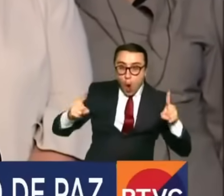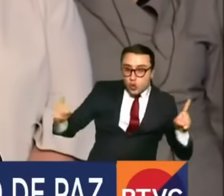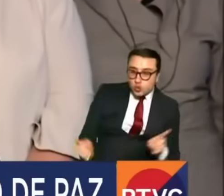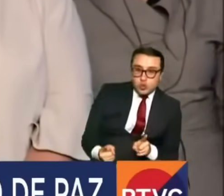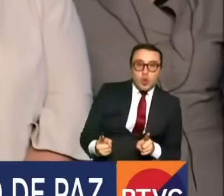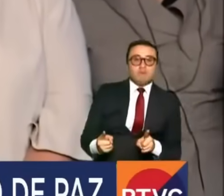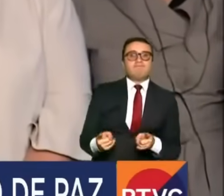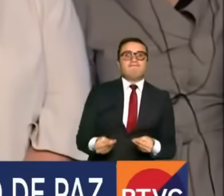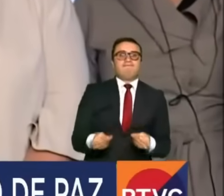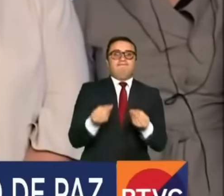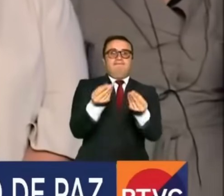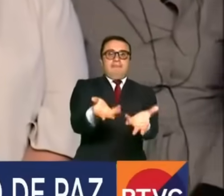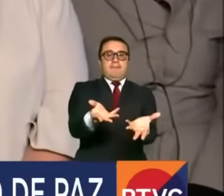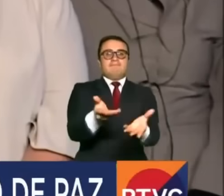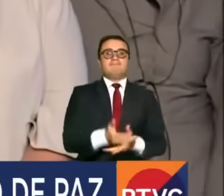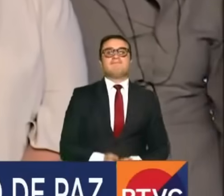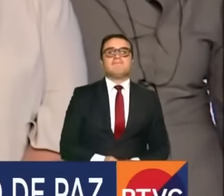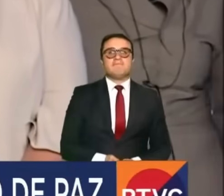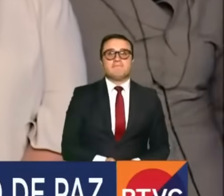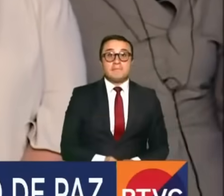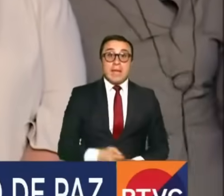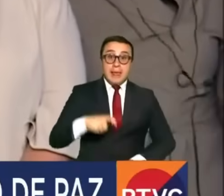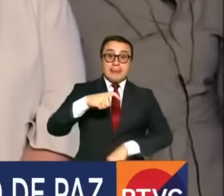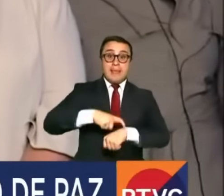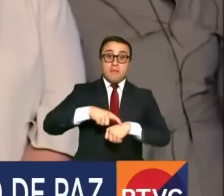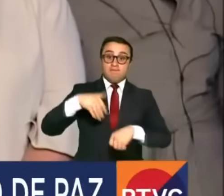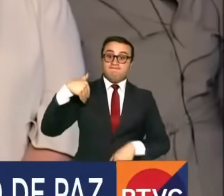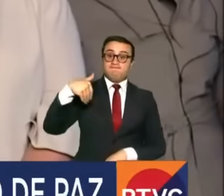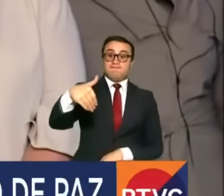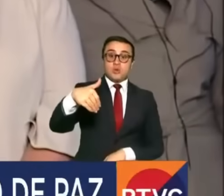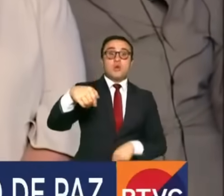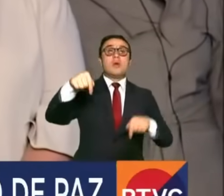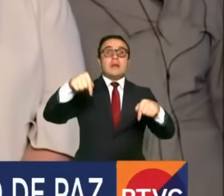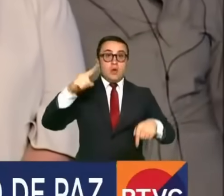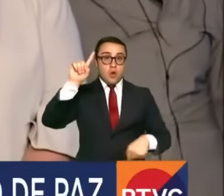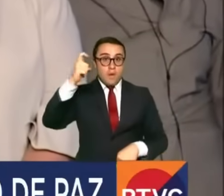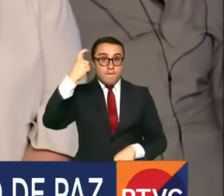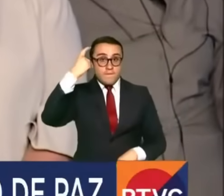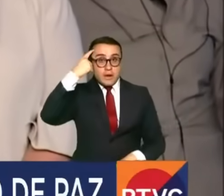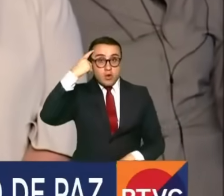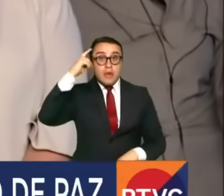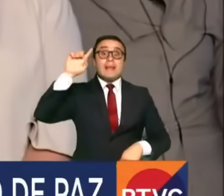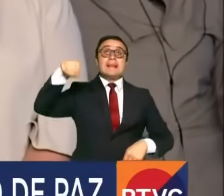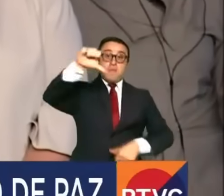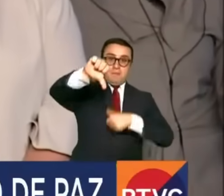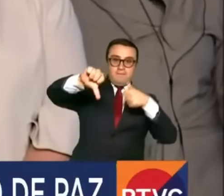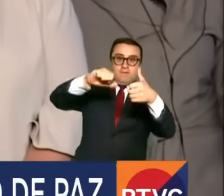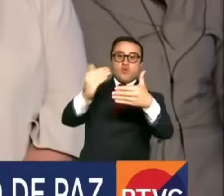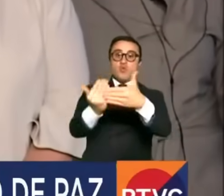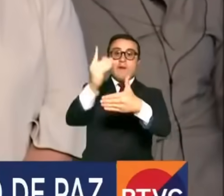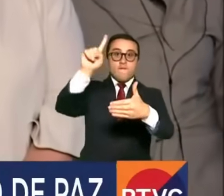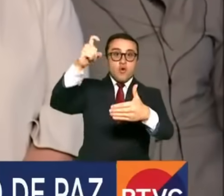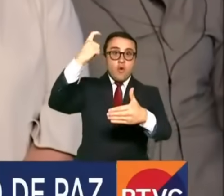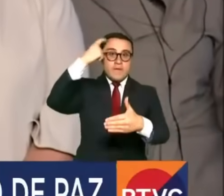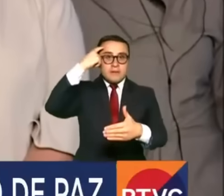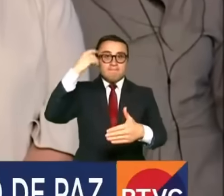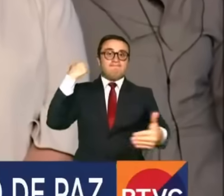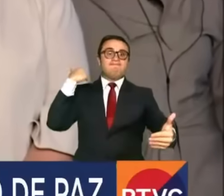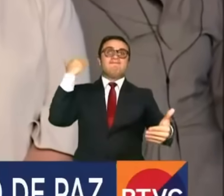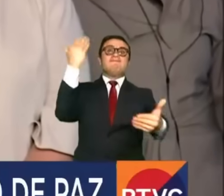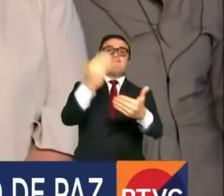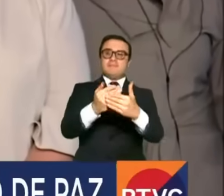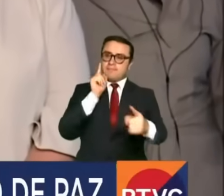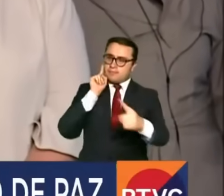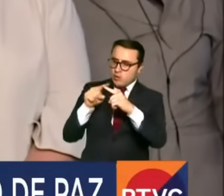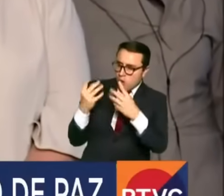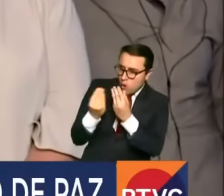Nos queda un tiempo, lo que queda de este gobierno y el siguiente gobierno, para que en próximas reuniones con